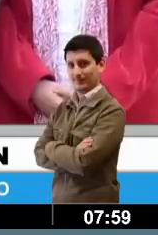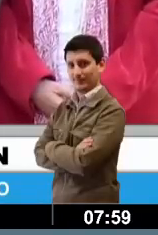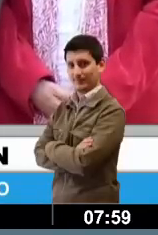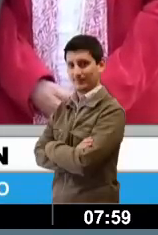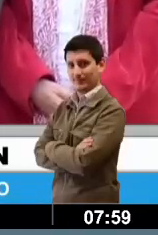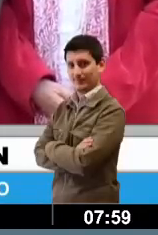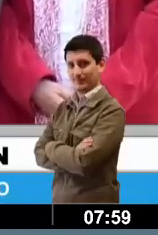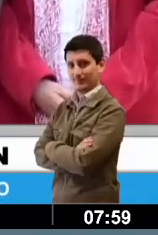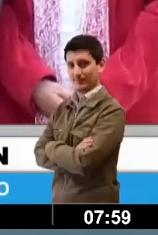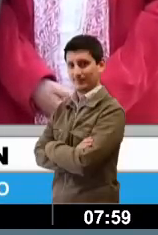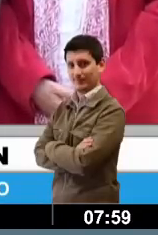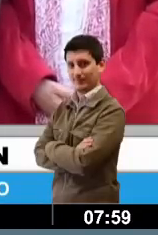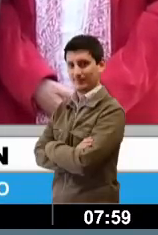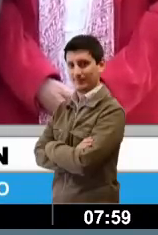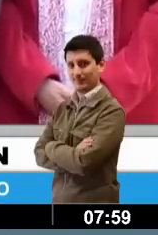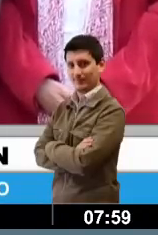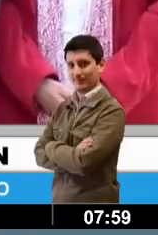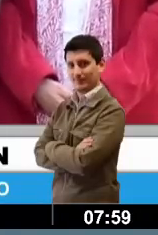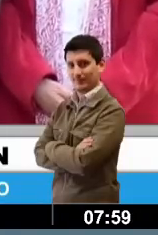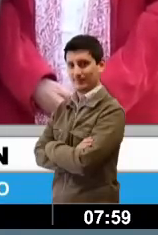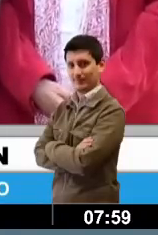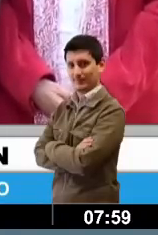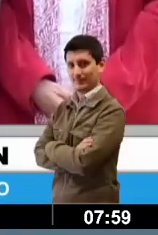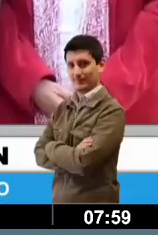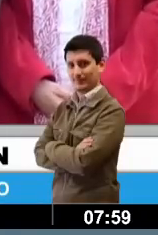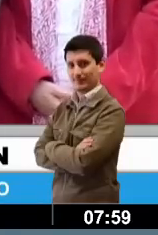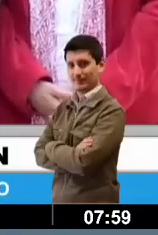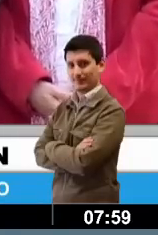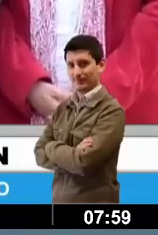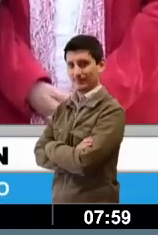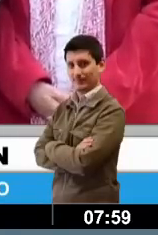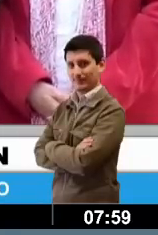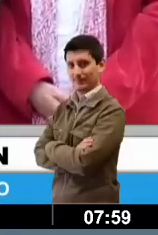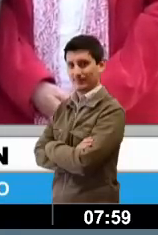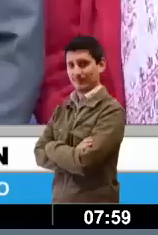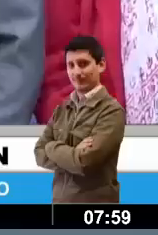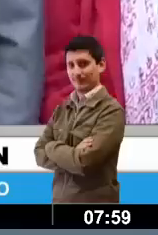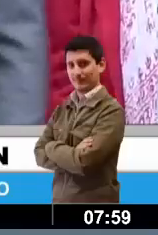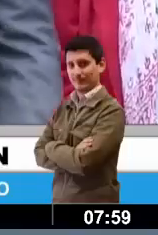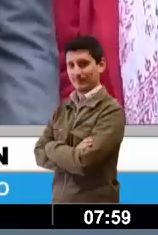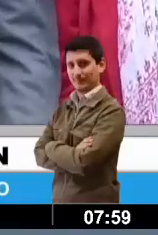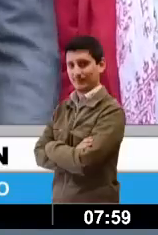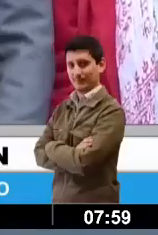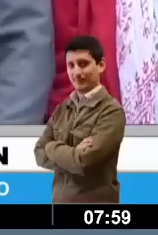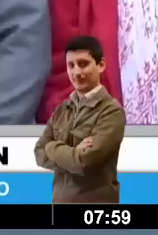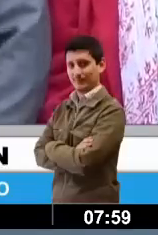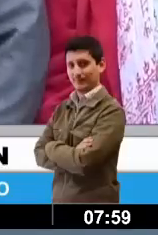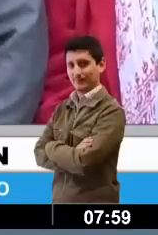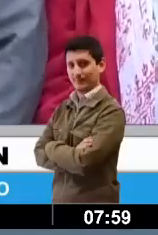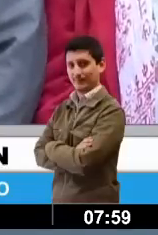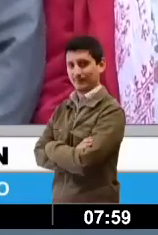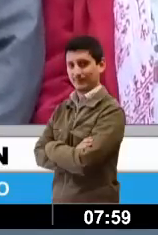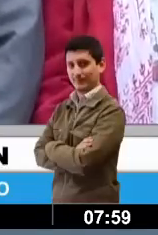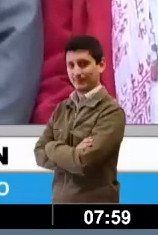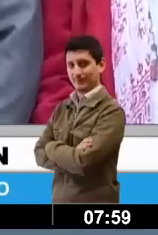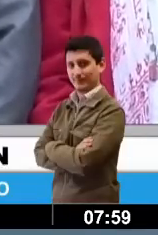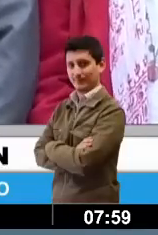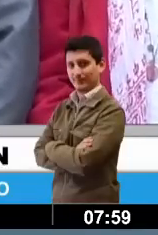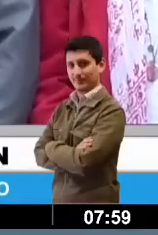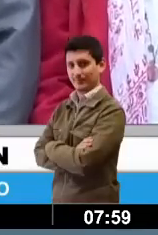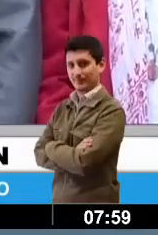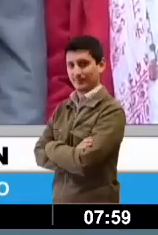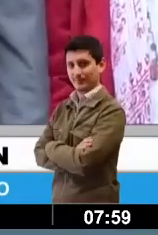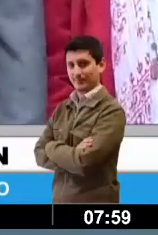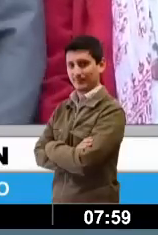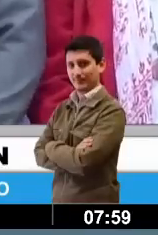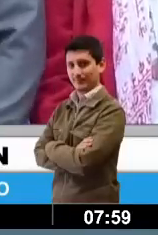resulta que ahora los comunistas dicen que ante la renuncia de Vlado Milosevic, eso está acordado, le corresponde el cupo a ellos. Los demócratas cristianos dicen